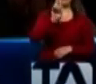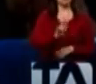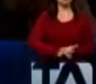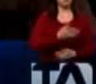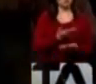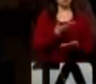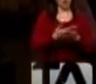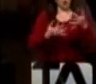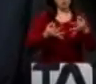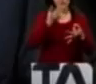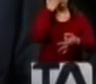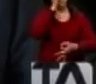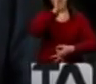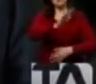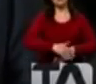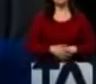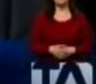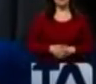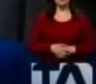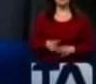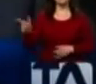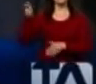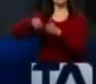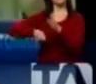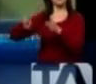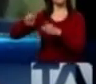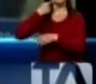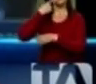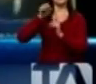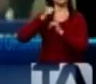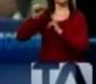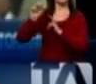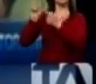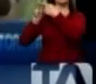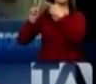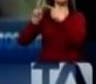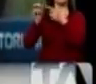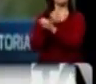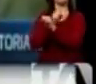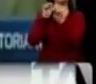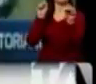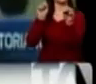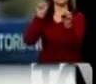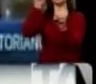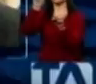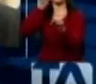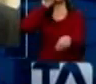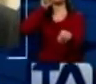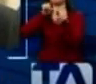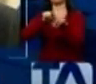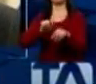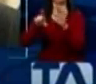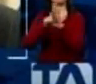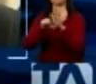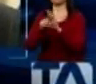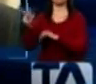rendir cuenta ante la justicia. Sí. El abogado de Pareja en Perú habló sobre la situación jurídica de su defendido y explicó por qué no procedería a la expulsión. La